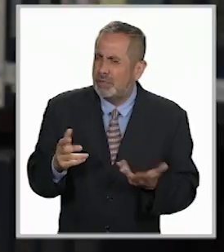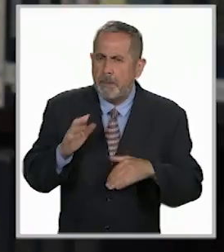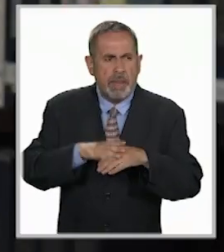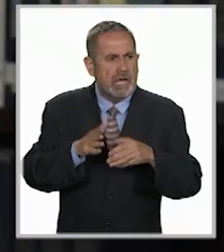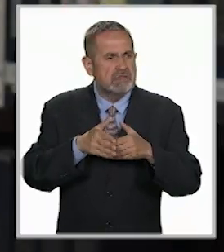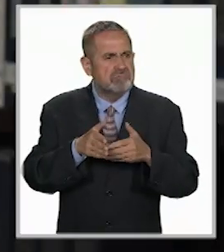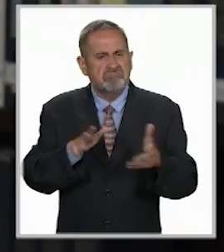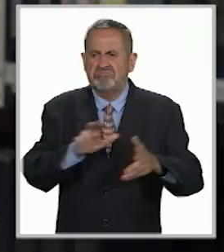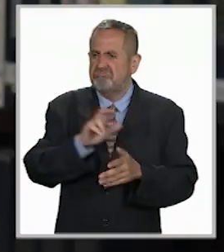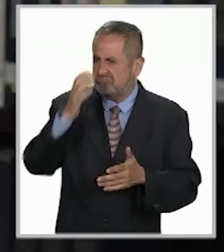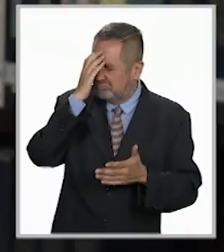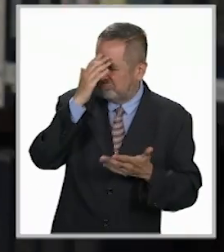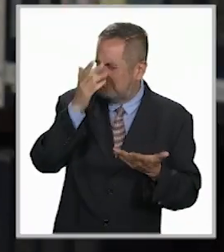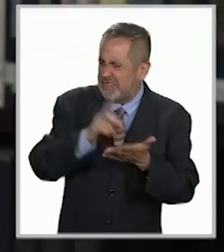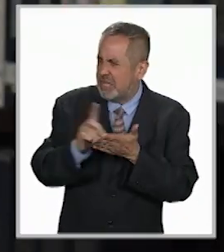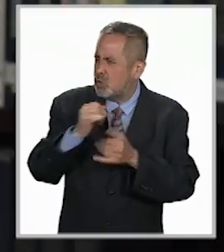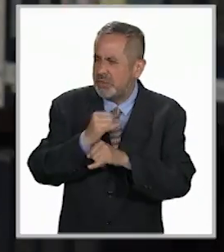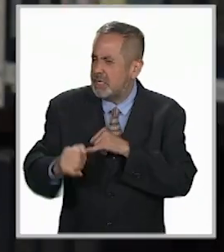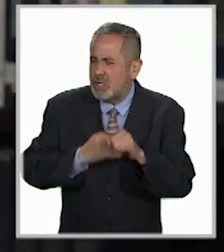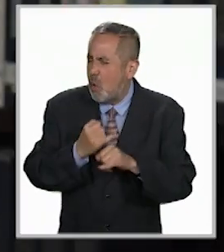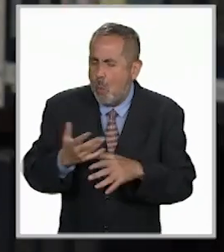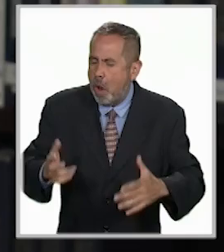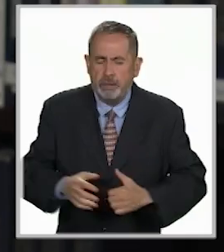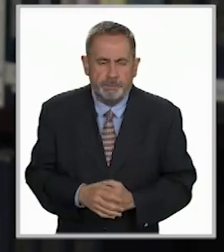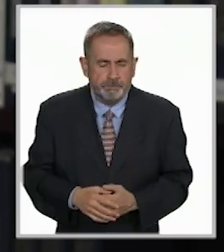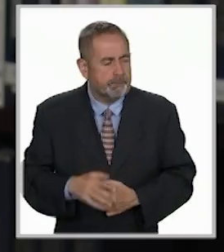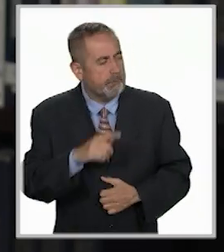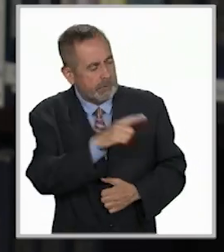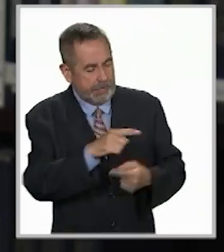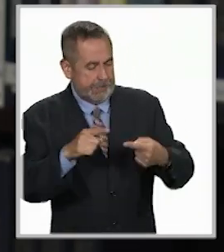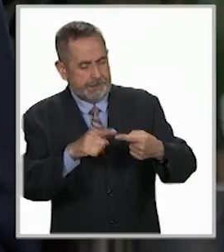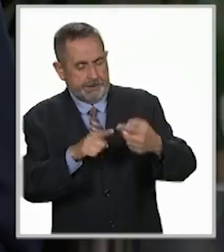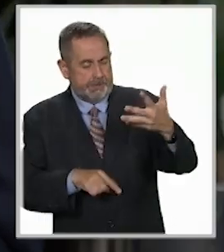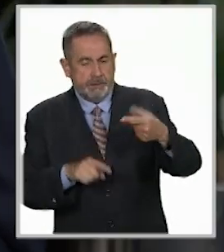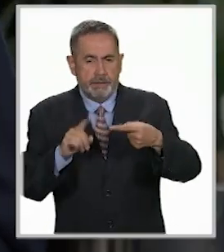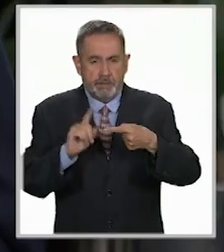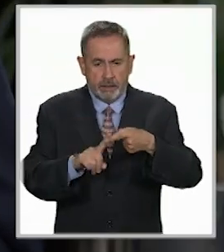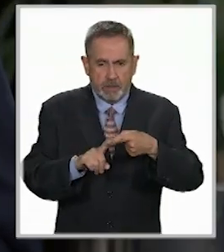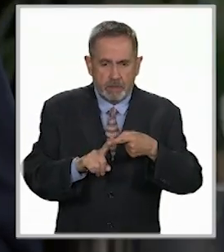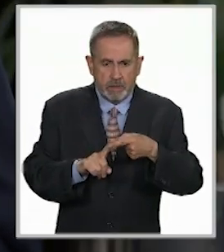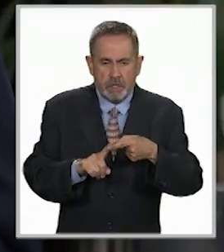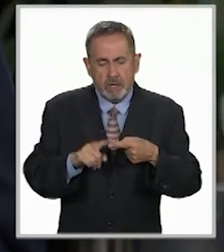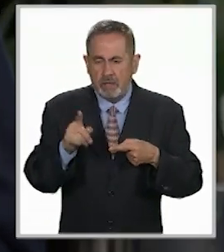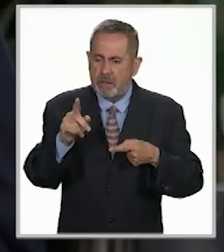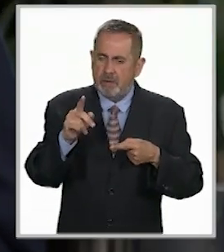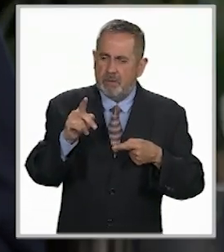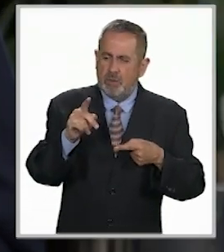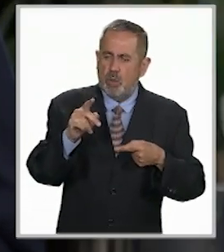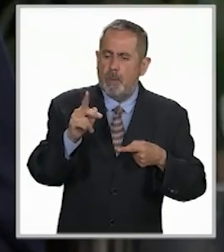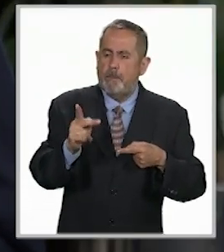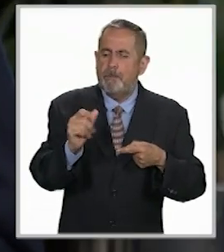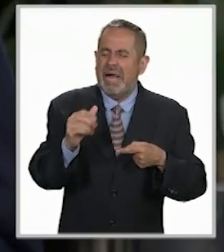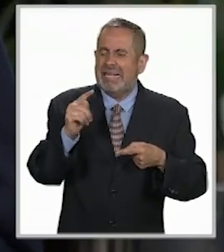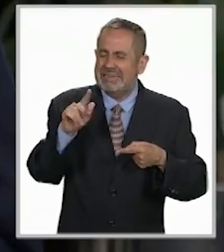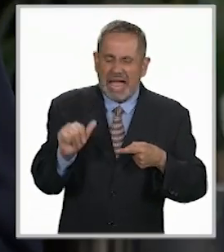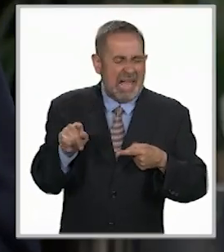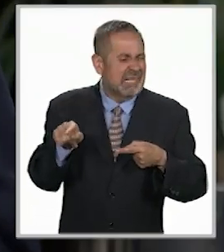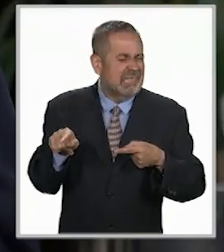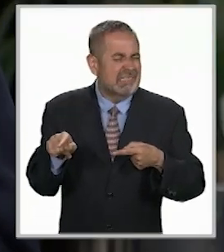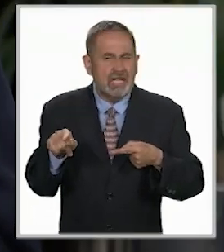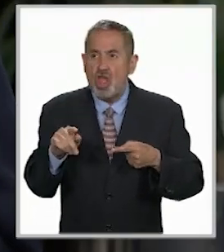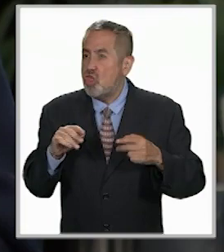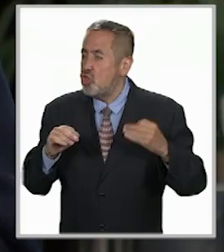principios más ampliamente reconocidos del derecho internacional público. Bueno, uno de ellos es Pacta Sunt Servanda, que es